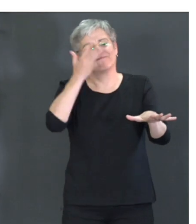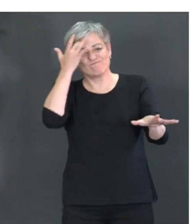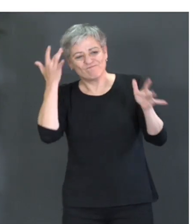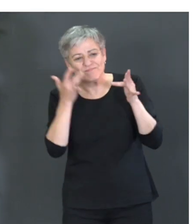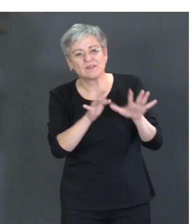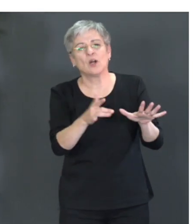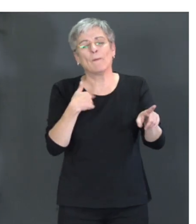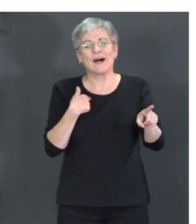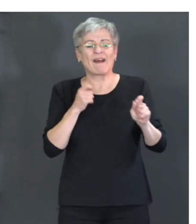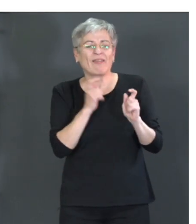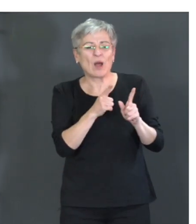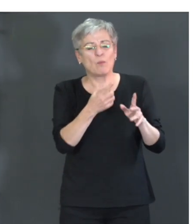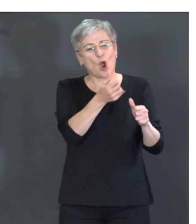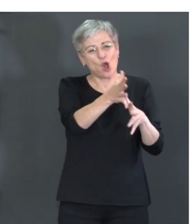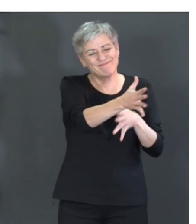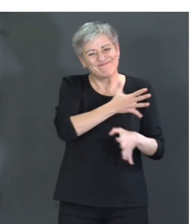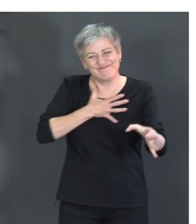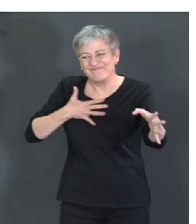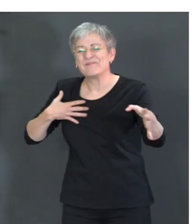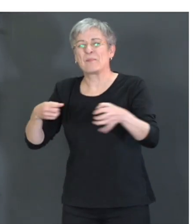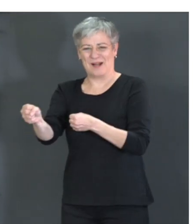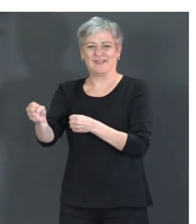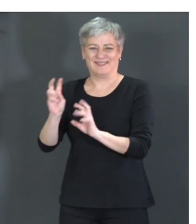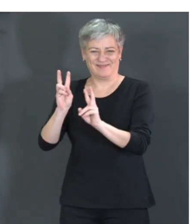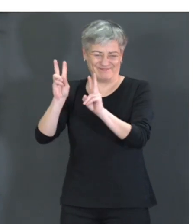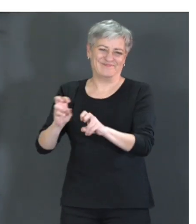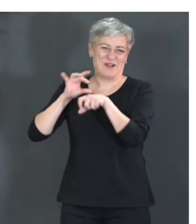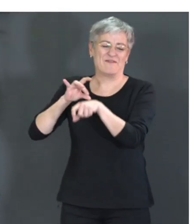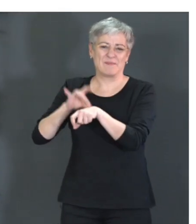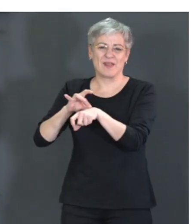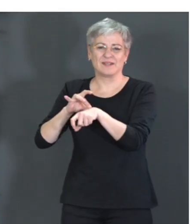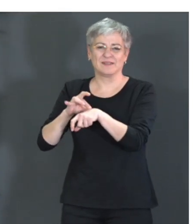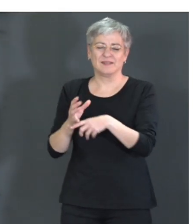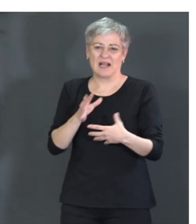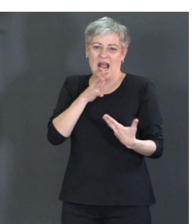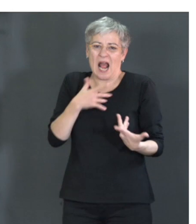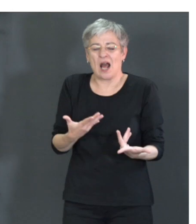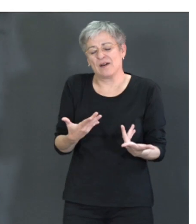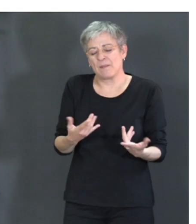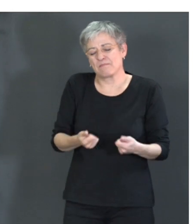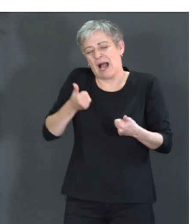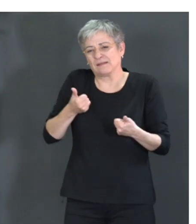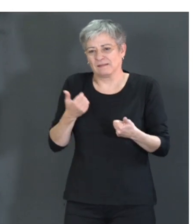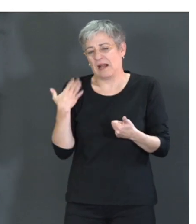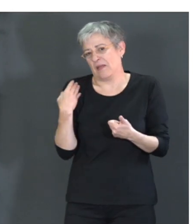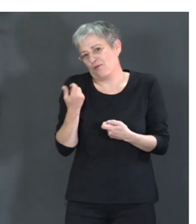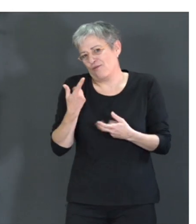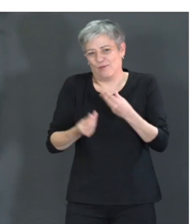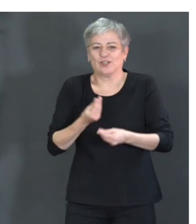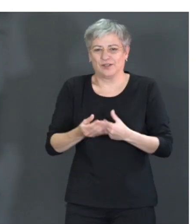consiguieran empatizar un poco con esta enfermedad. Entonces, es un poco ahora mismo lo que estamos haciendo.